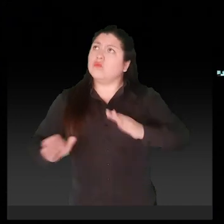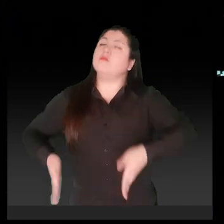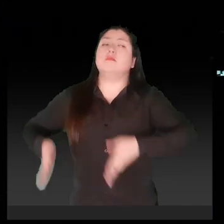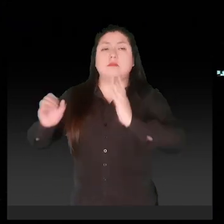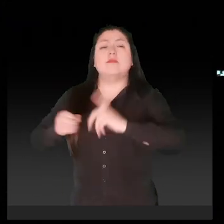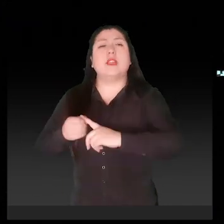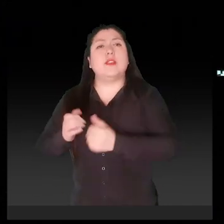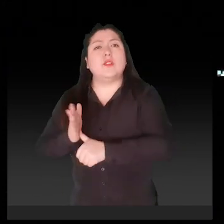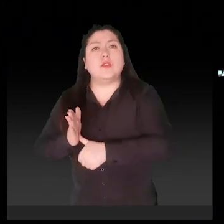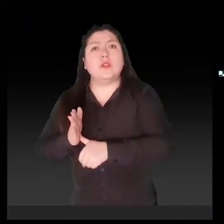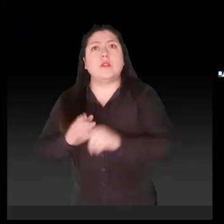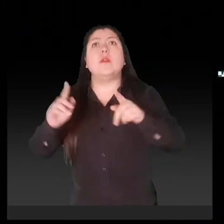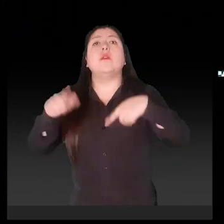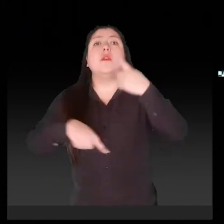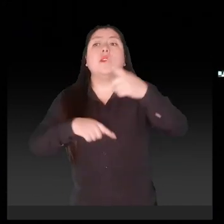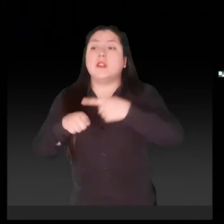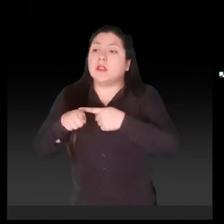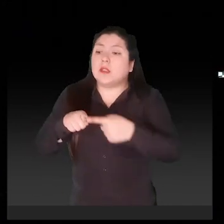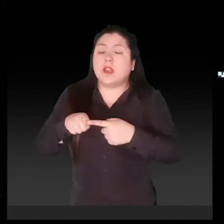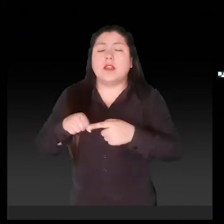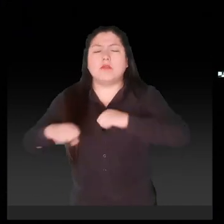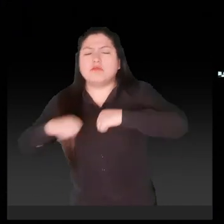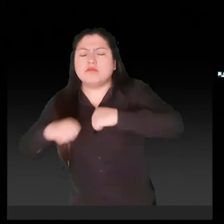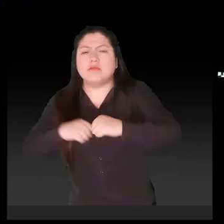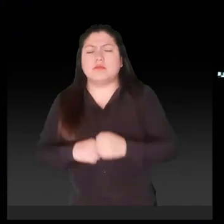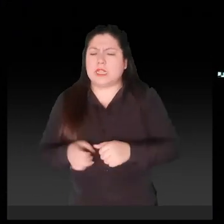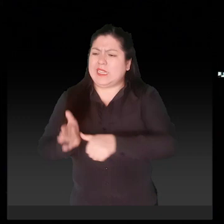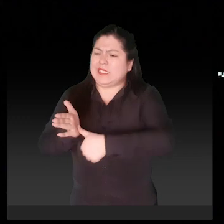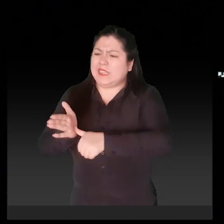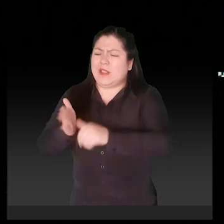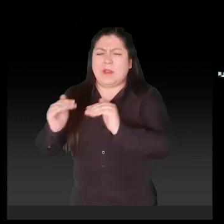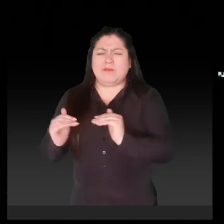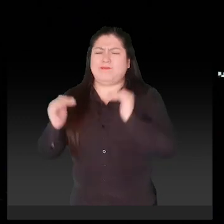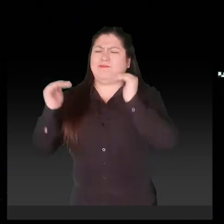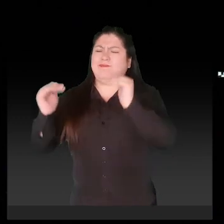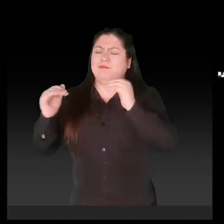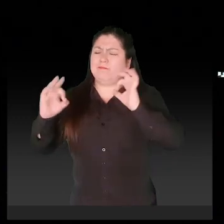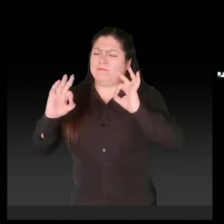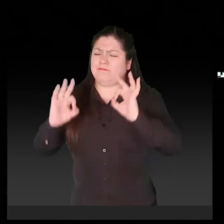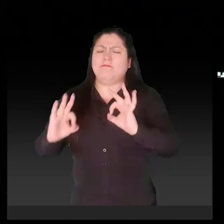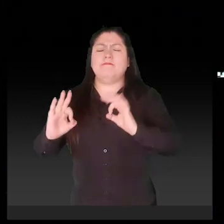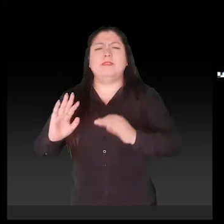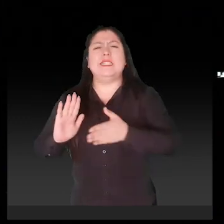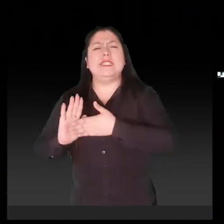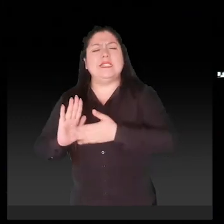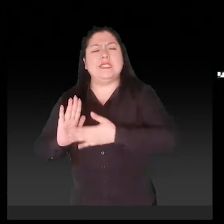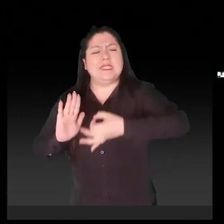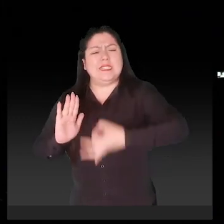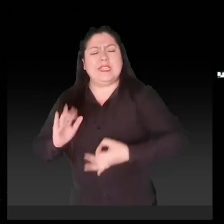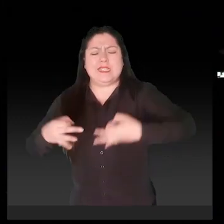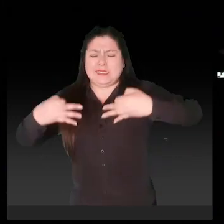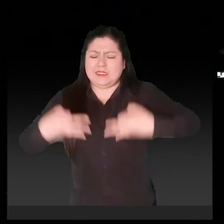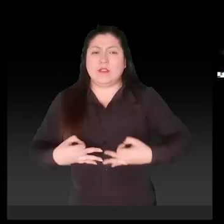partir de la próxima semana. Es la cédula con más altos estándares a nivel mundial de seguridad, igual que el billete de 500